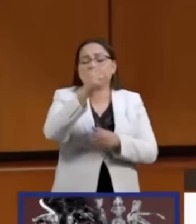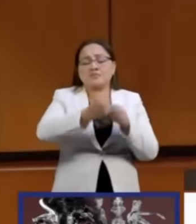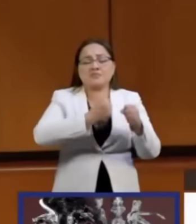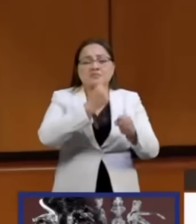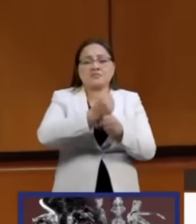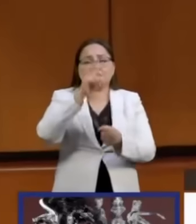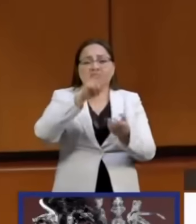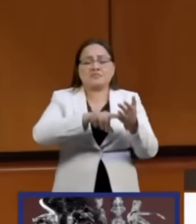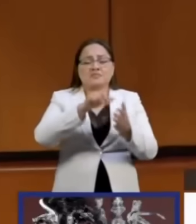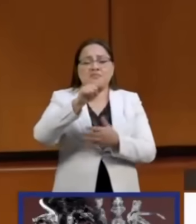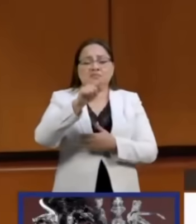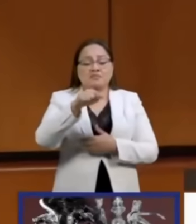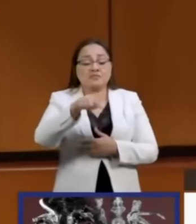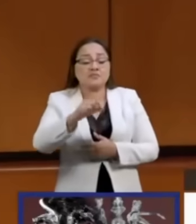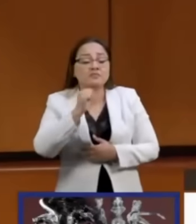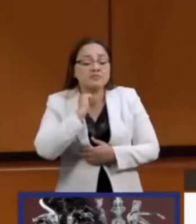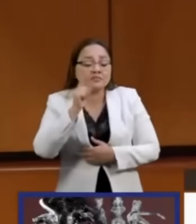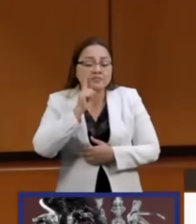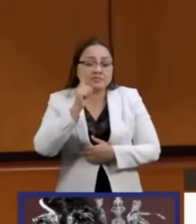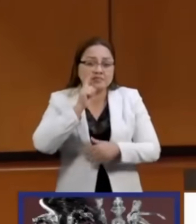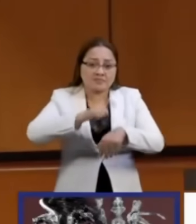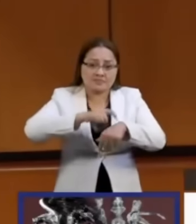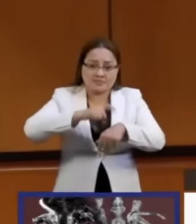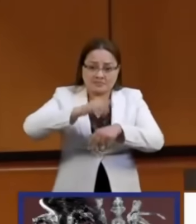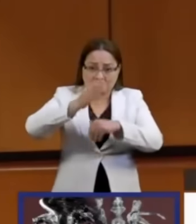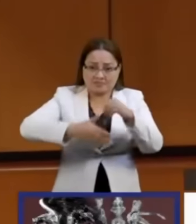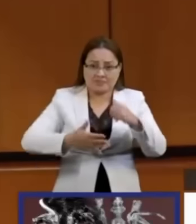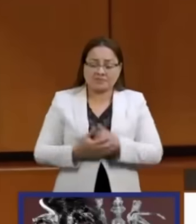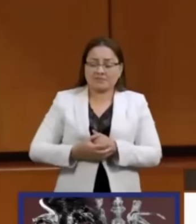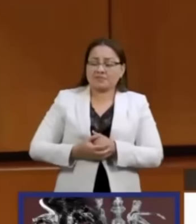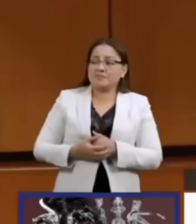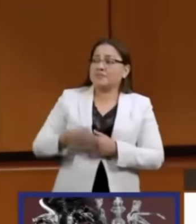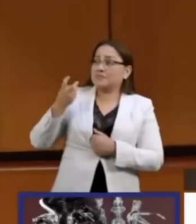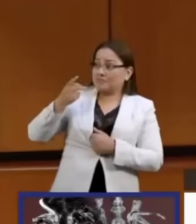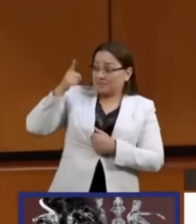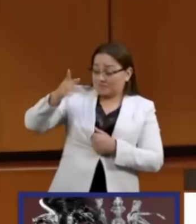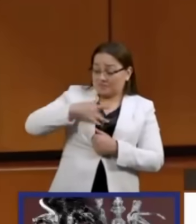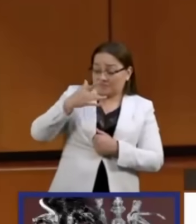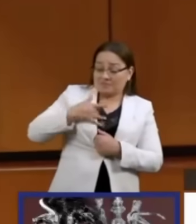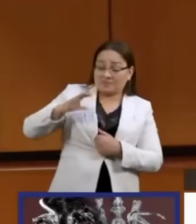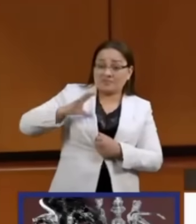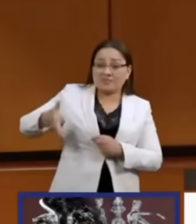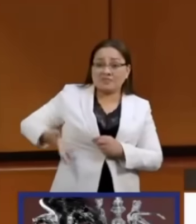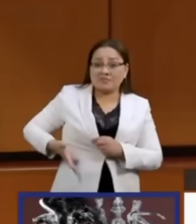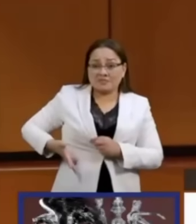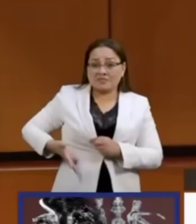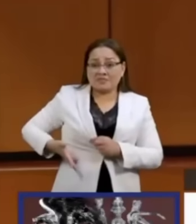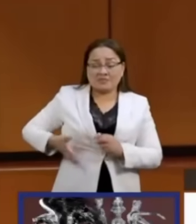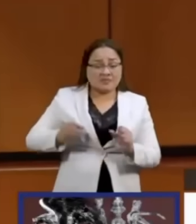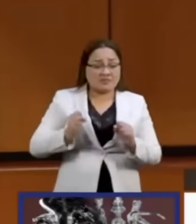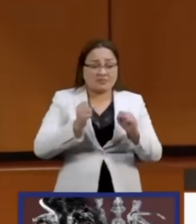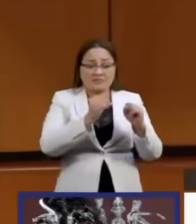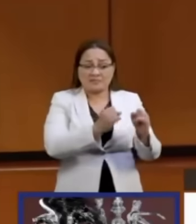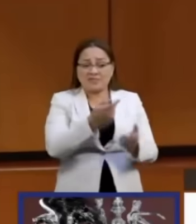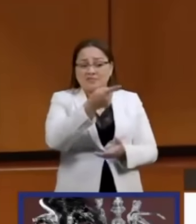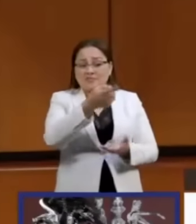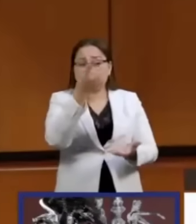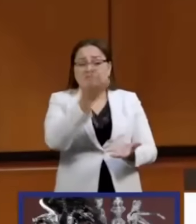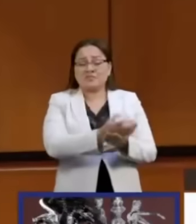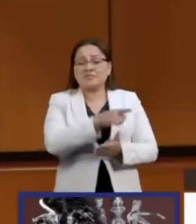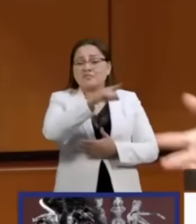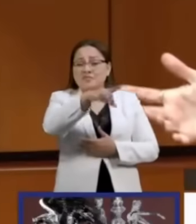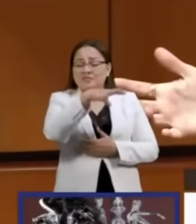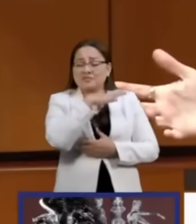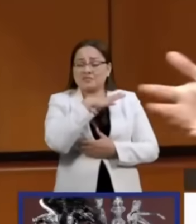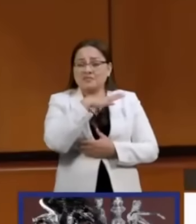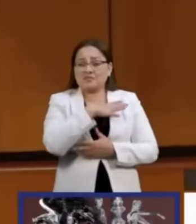2070. Sí, concluye, senadora Ramírez, por favor. De eso es lo que están orgullosos la derecha. Eso es lo único que les queda.